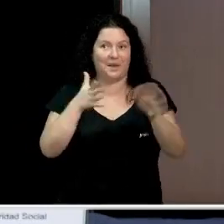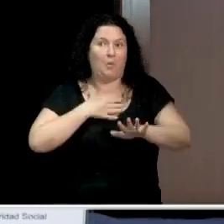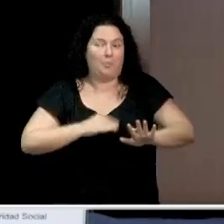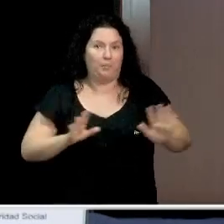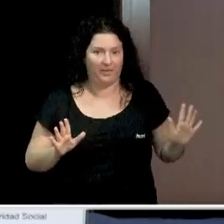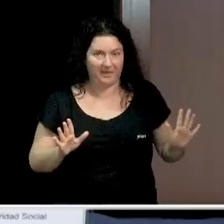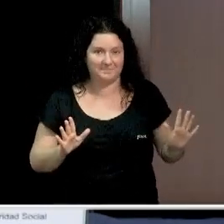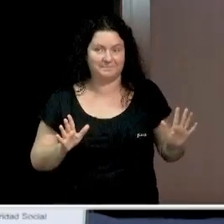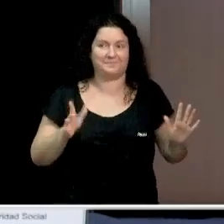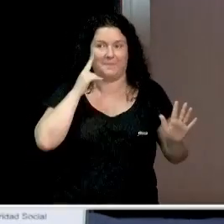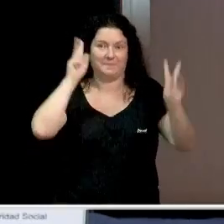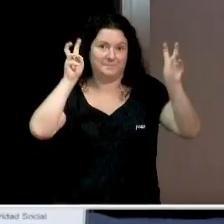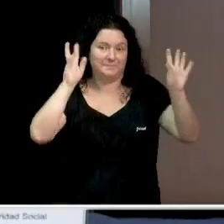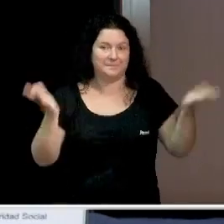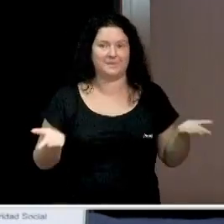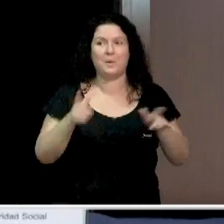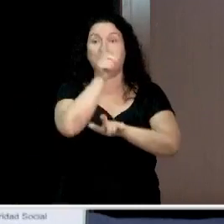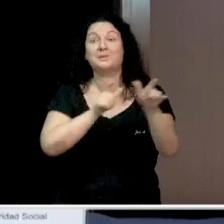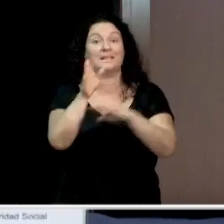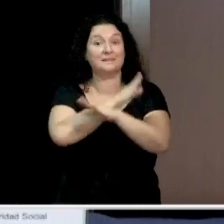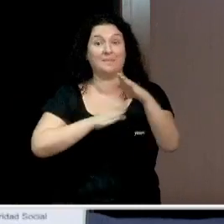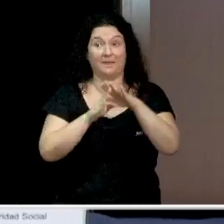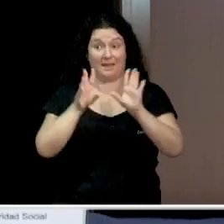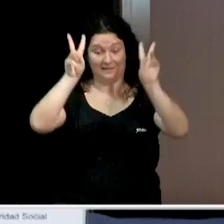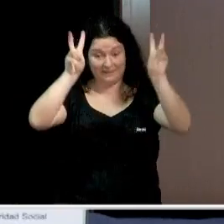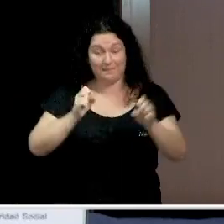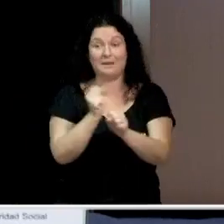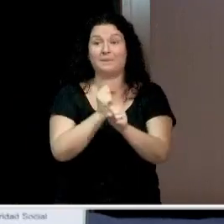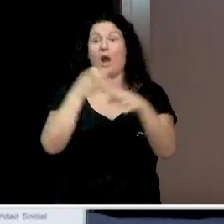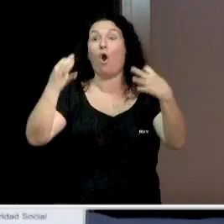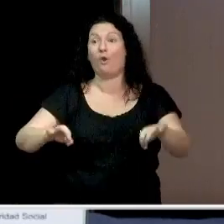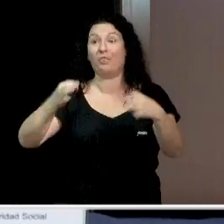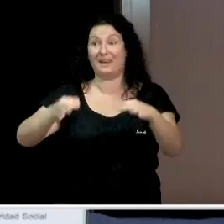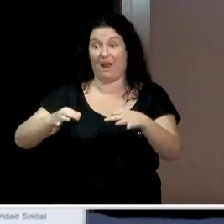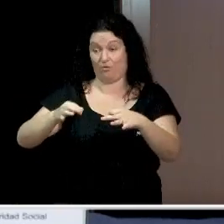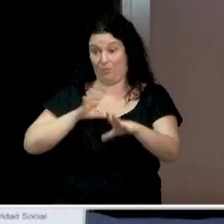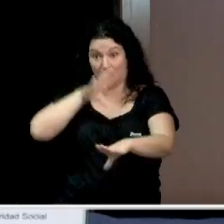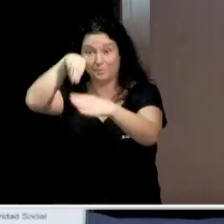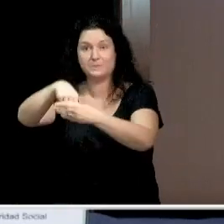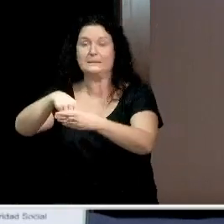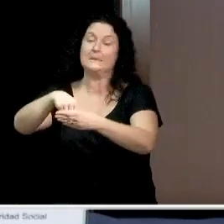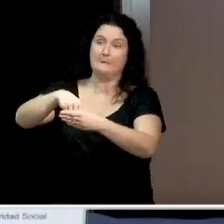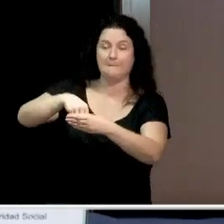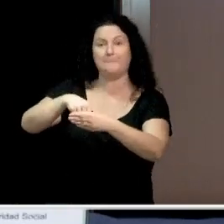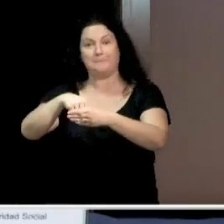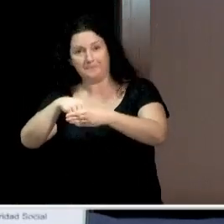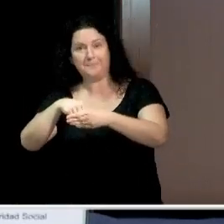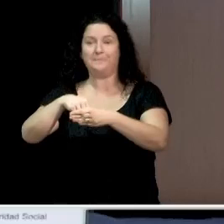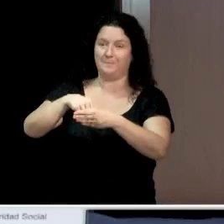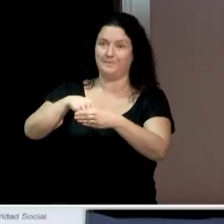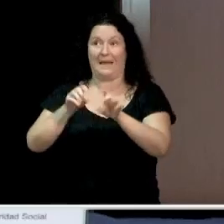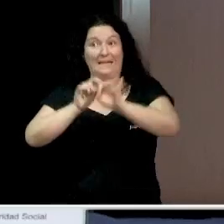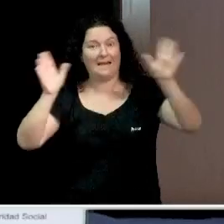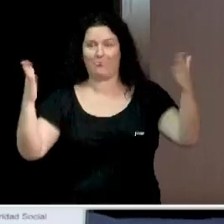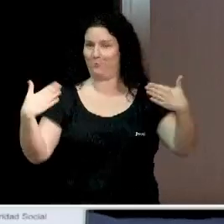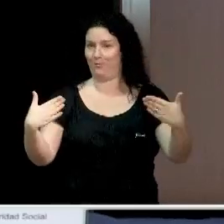Especialmente por lo que hace a la integración de las personas con discapacidad en el empleo ordinario. Y es que las cifras dejan al descubierto el